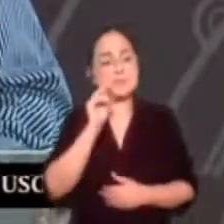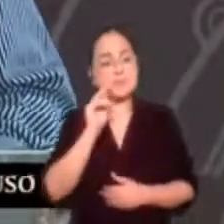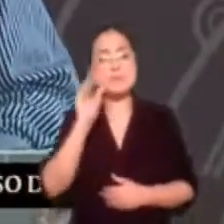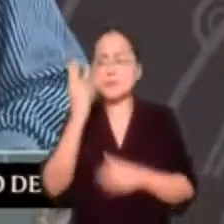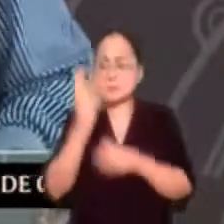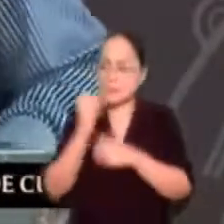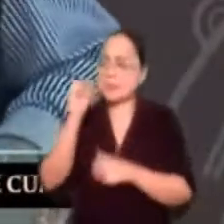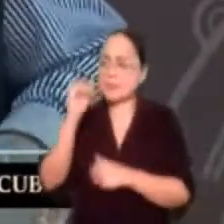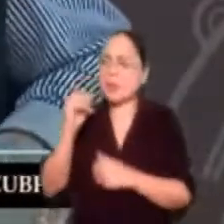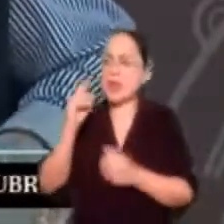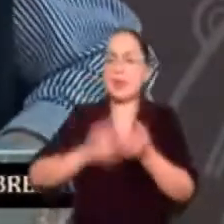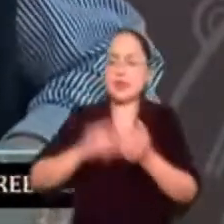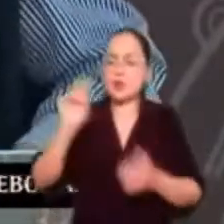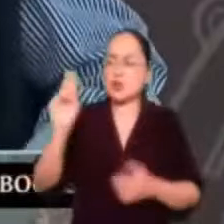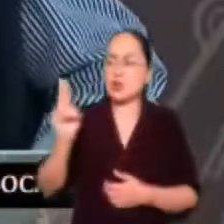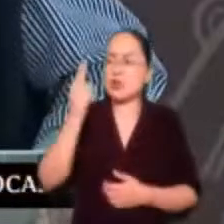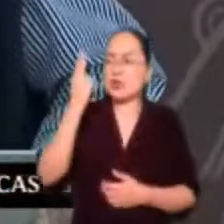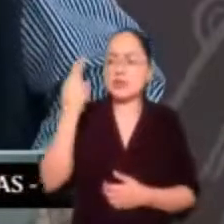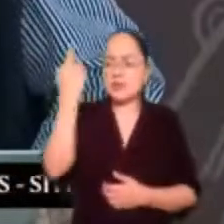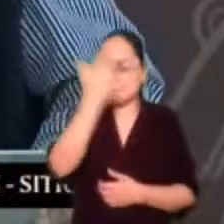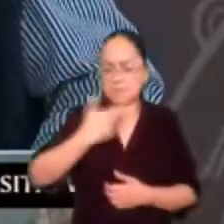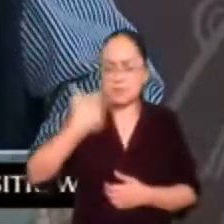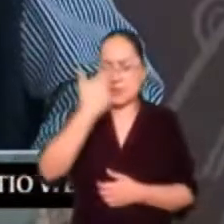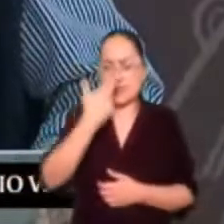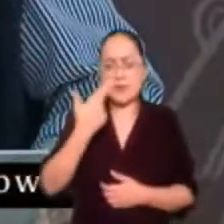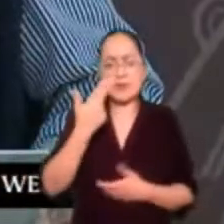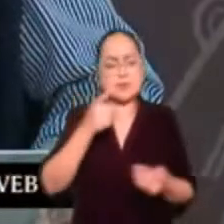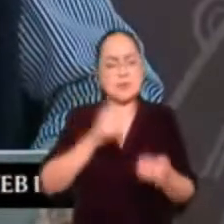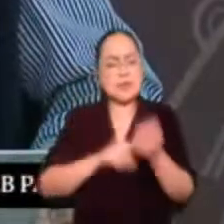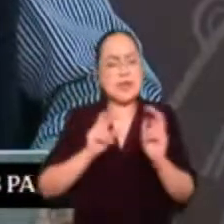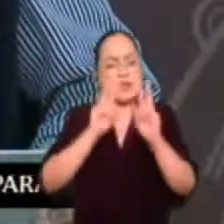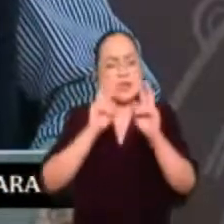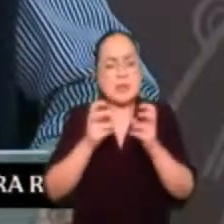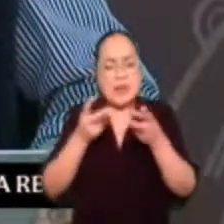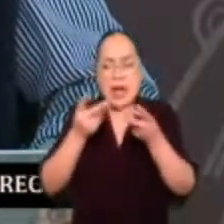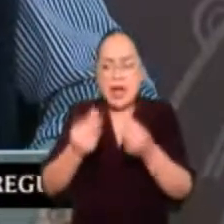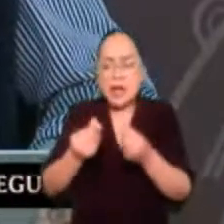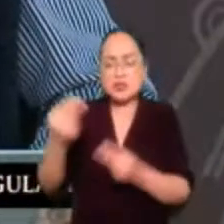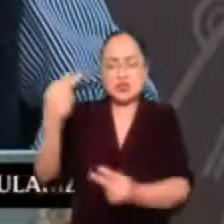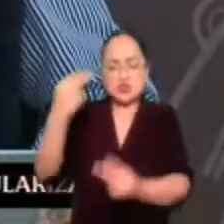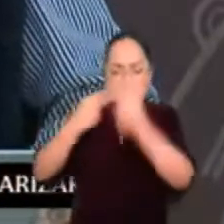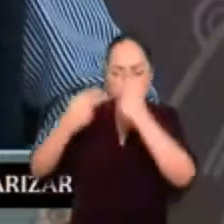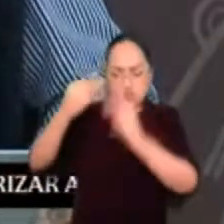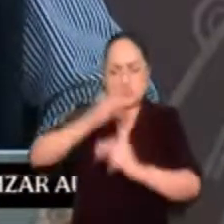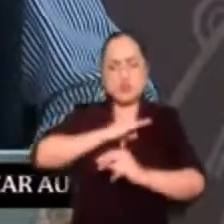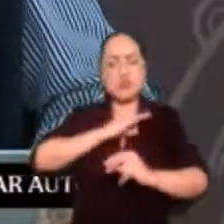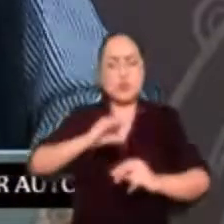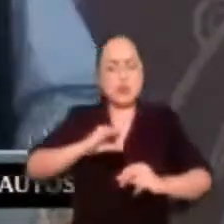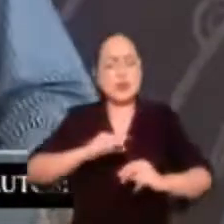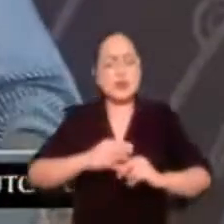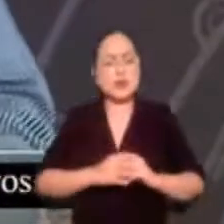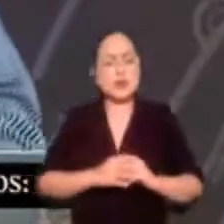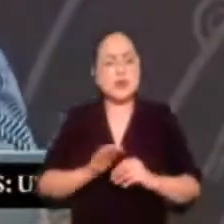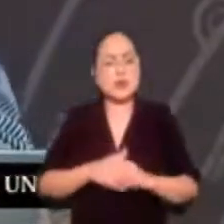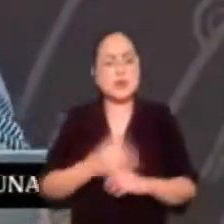universidad por el mundo público, por quienes te dan el recurso.